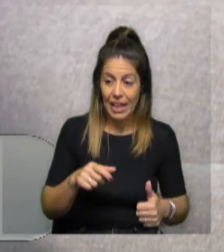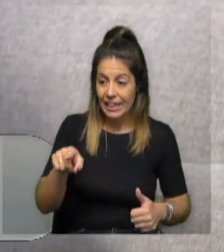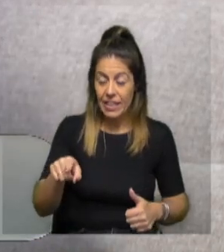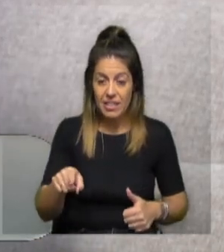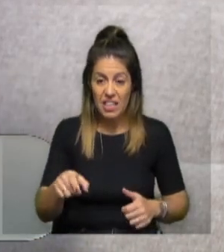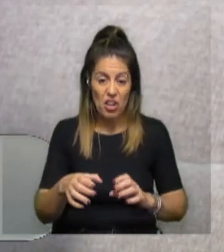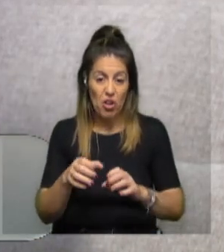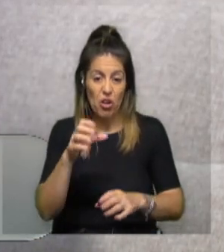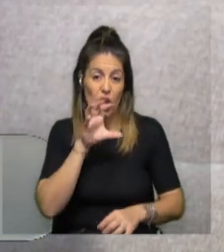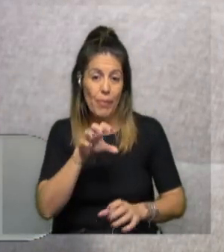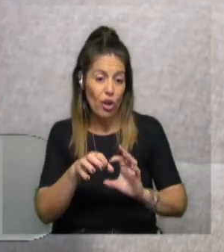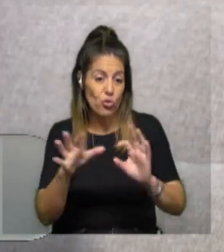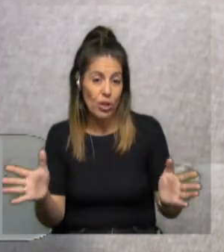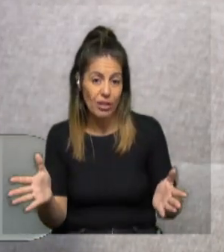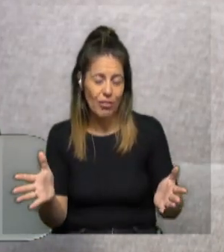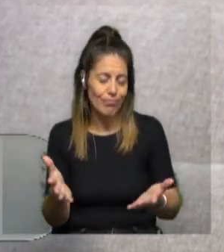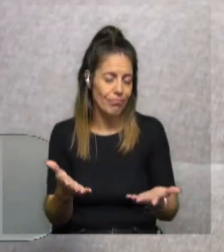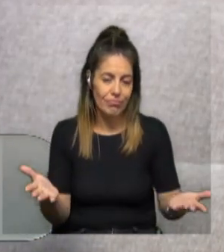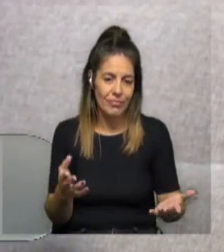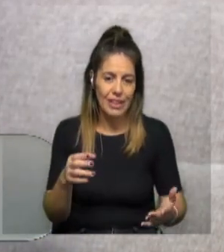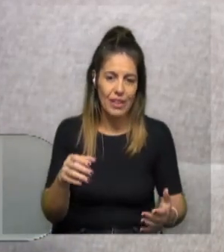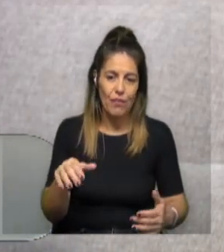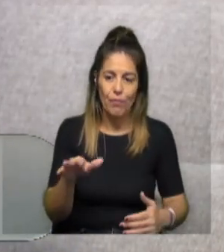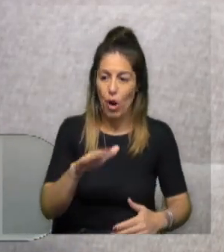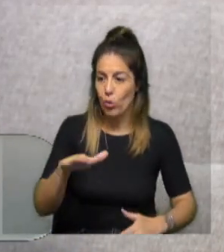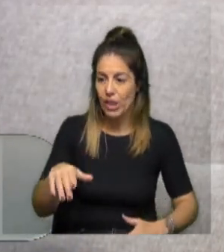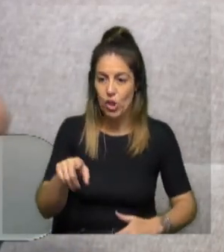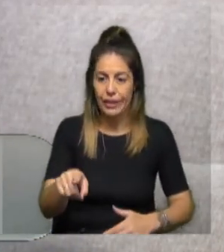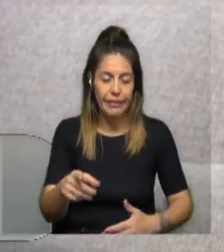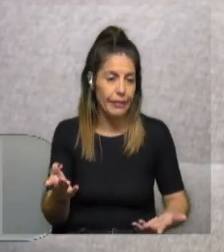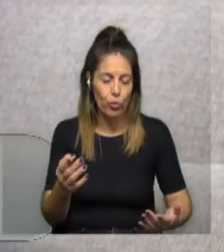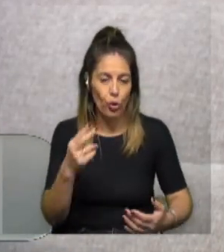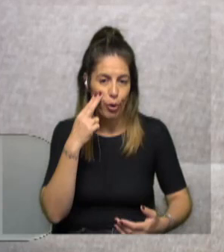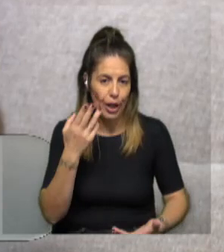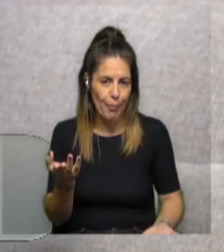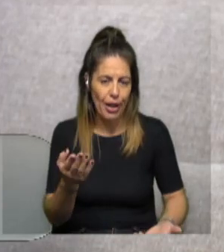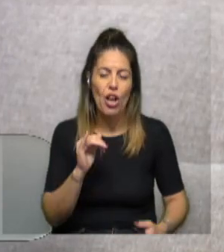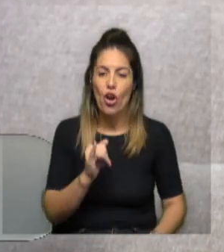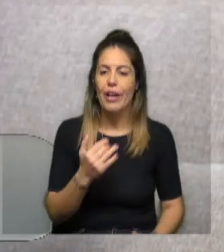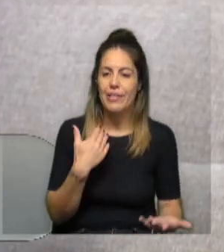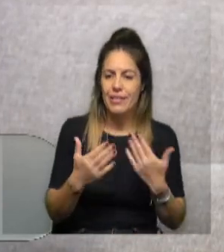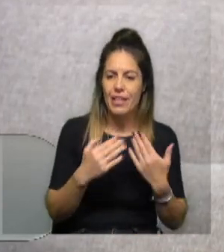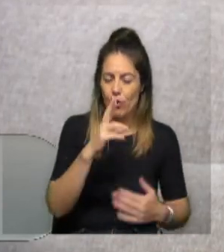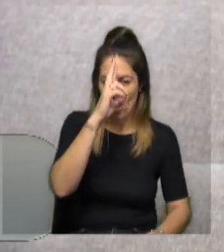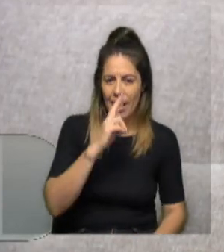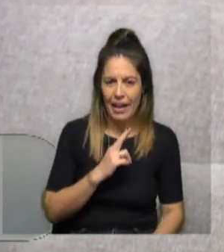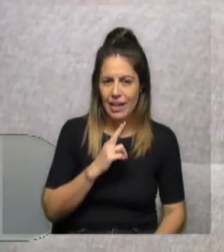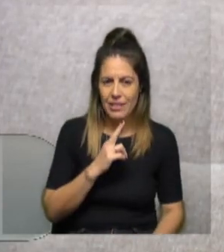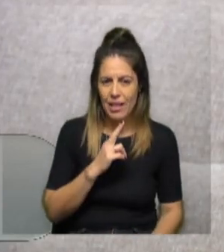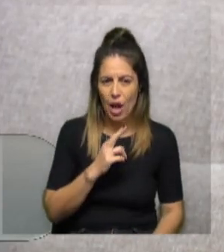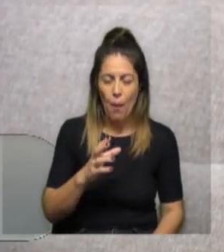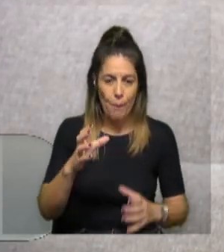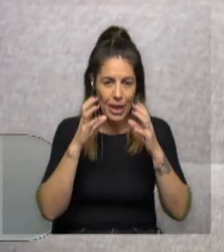y pasa un niño y en realidad es un problema. En realidad, lo que sí se habló en algún momento sobre lo de las razas peligrosas. Además,